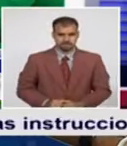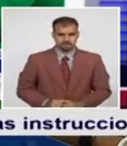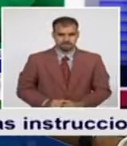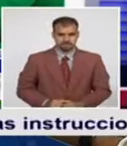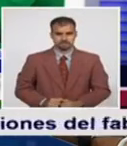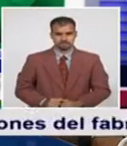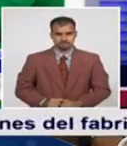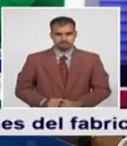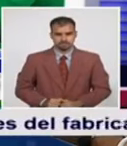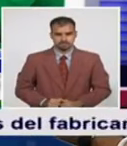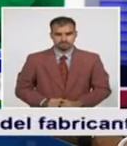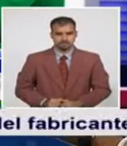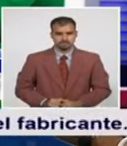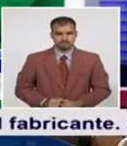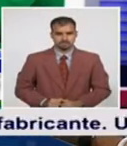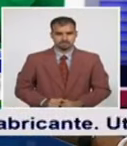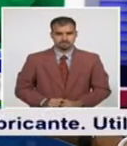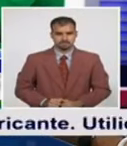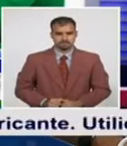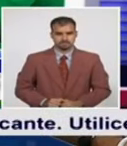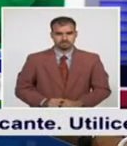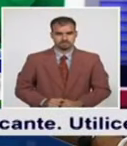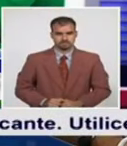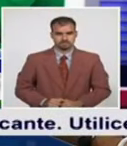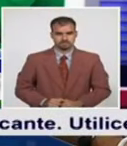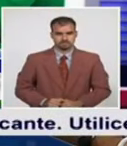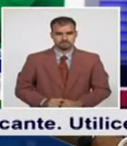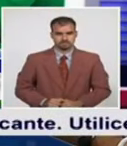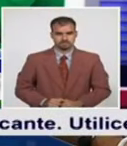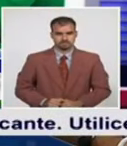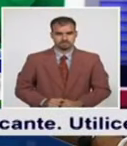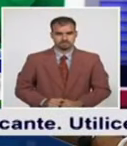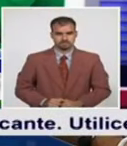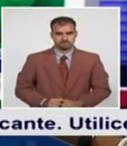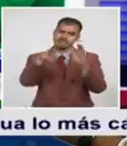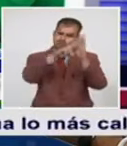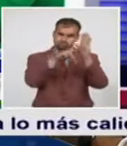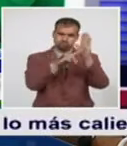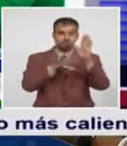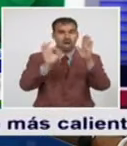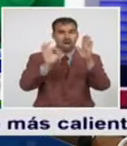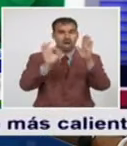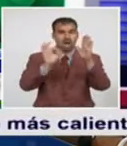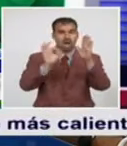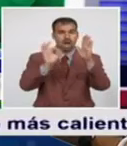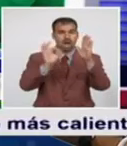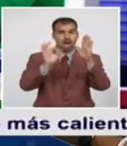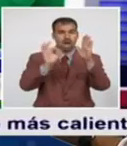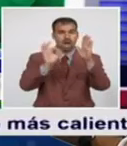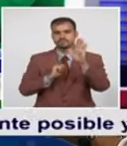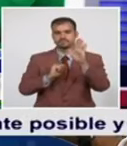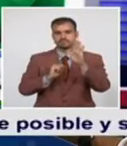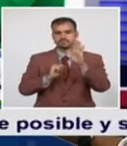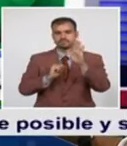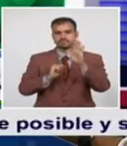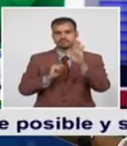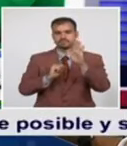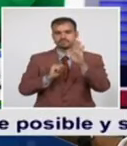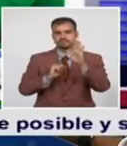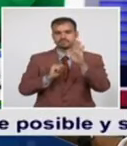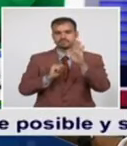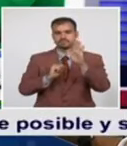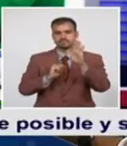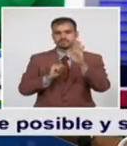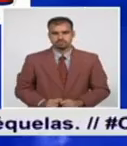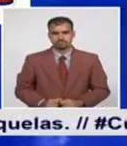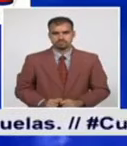6-7 días y se hizo el diagnóstico por el protocolo que está establecido. El 95,7% de